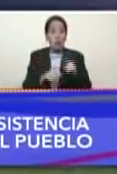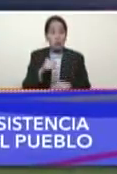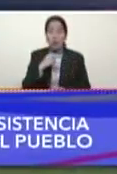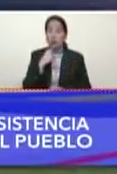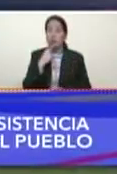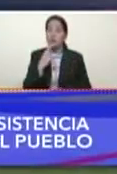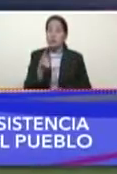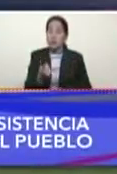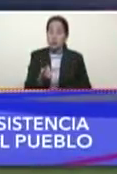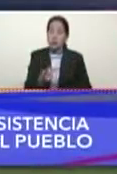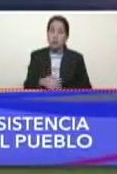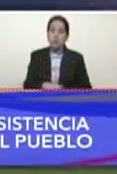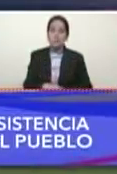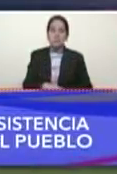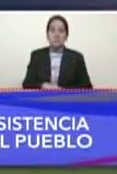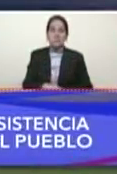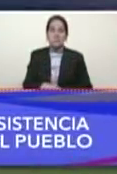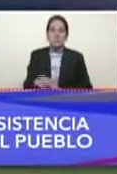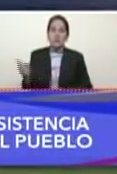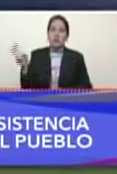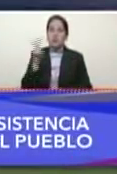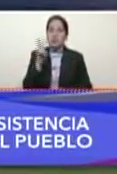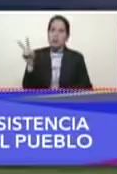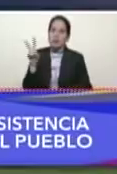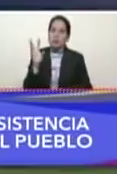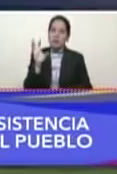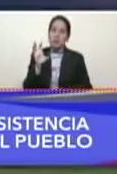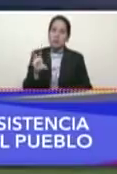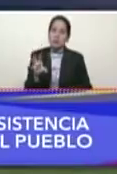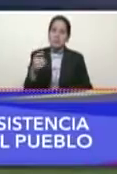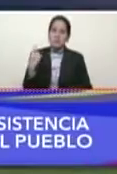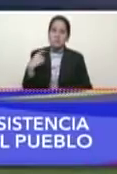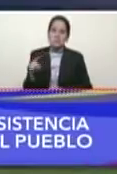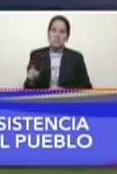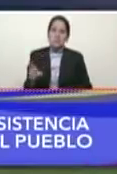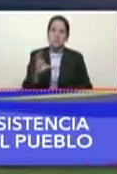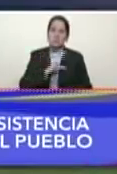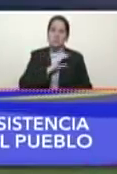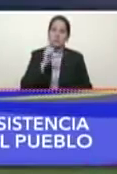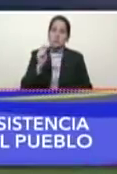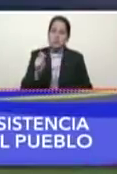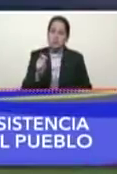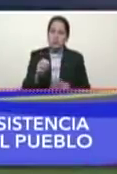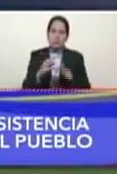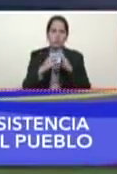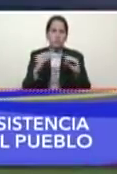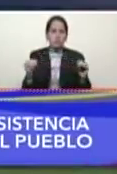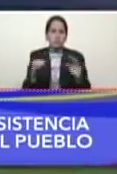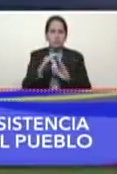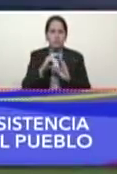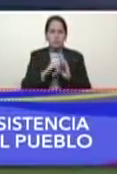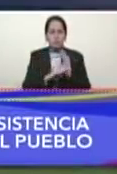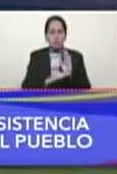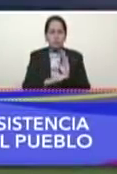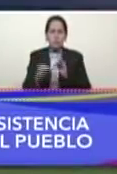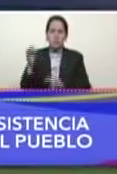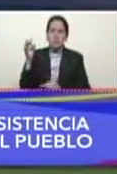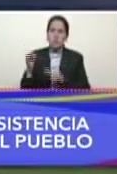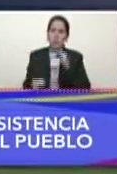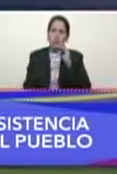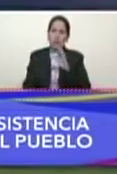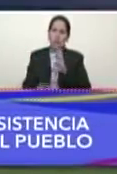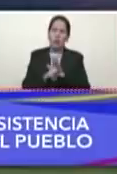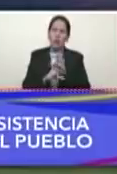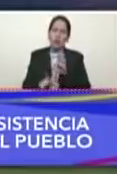diciendo. Venezuela es el país. Tenemos la constitución, las garantías constitucionales, jurídicas,